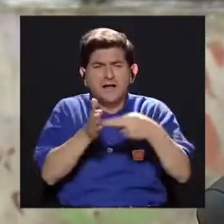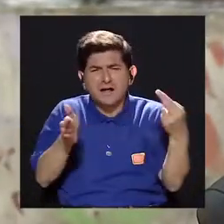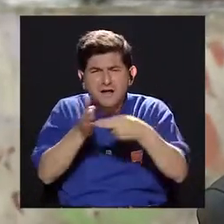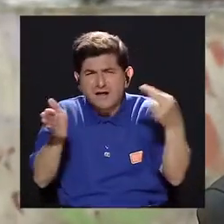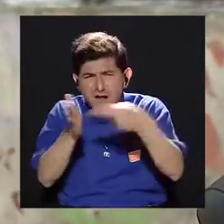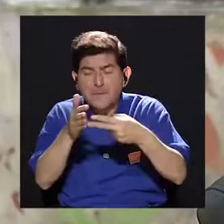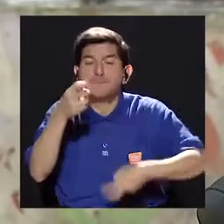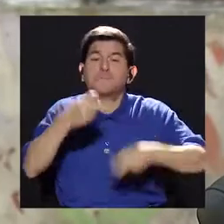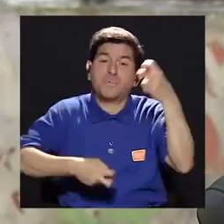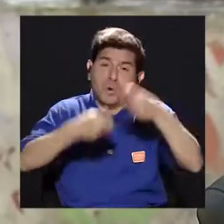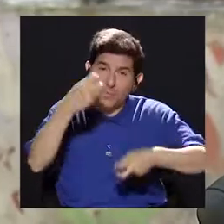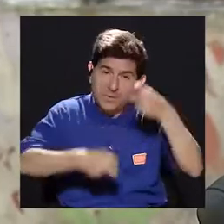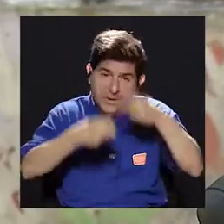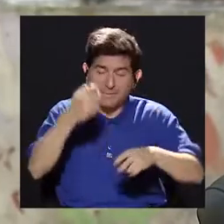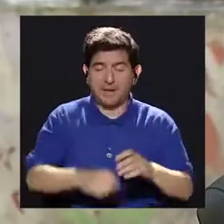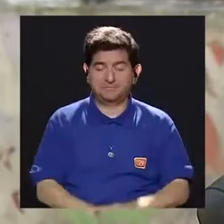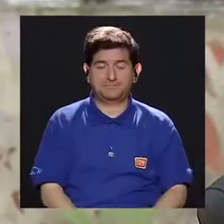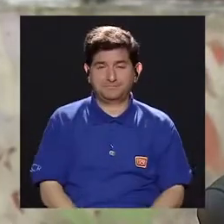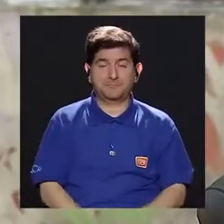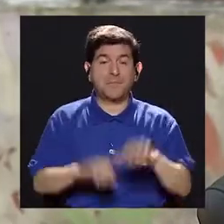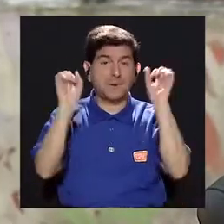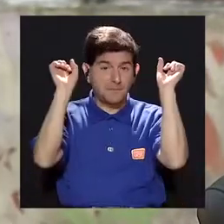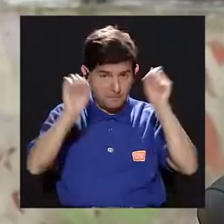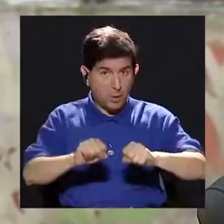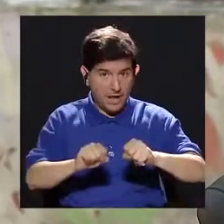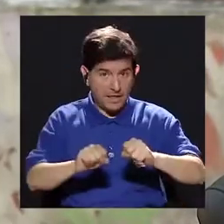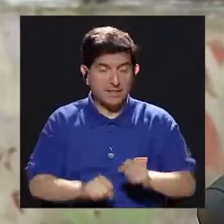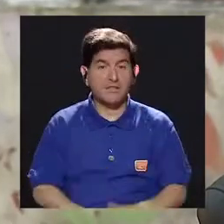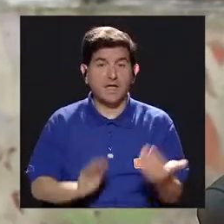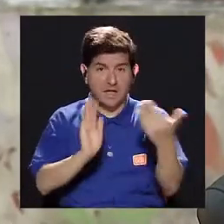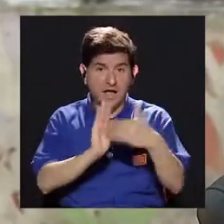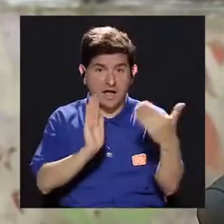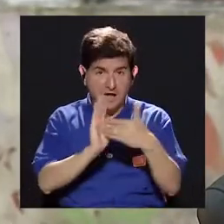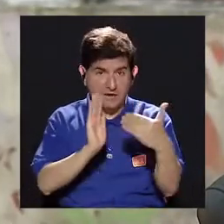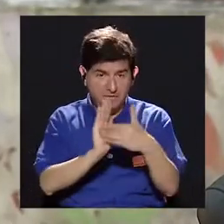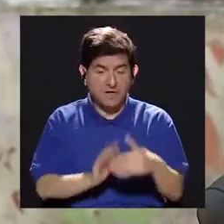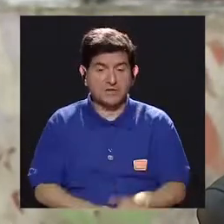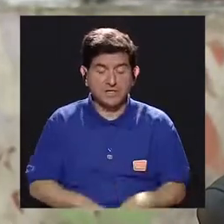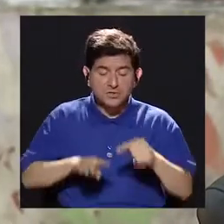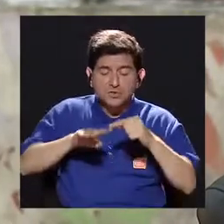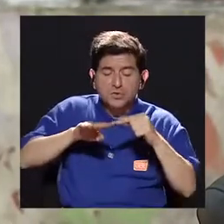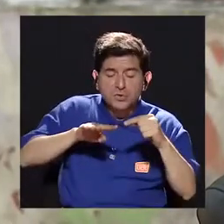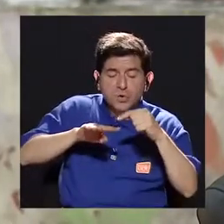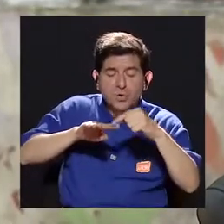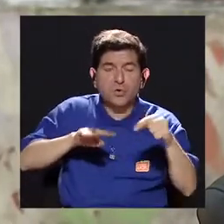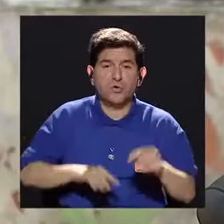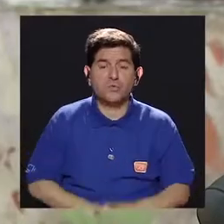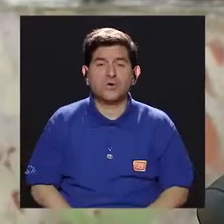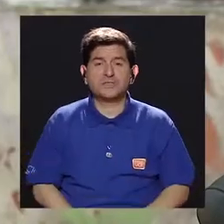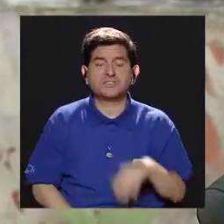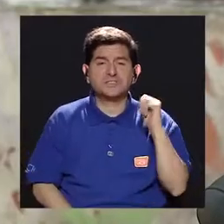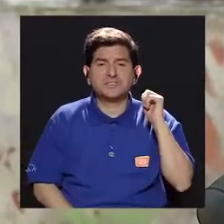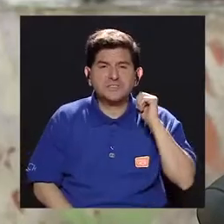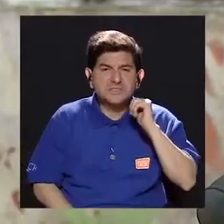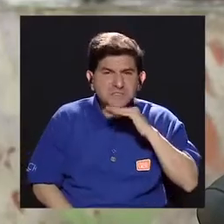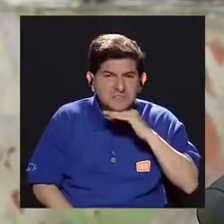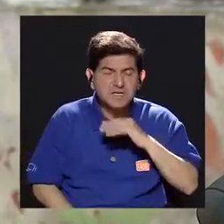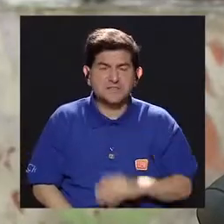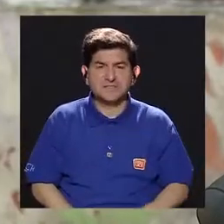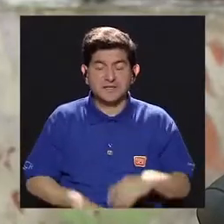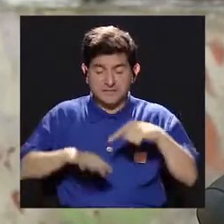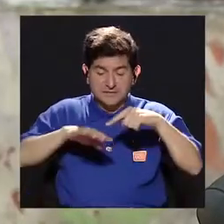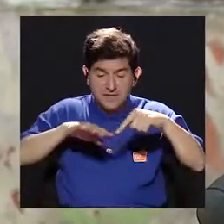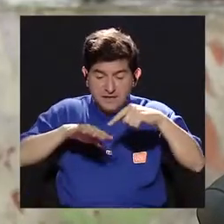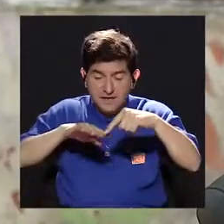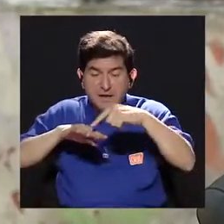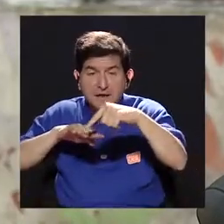menudo nos trae problemas. Puede traer lesiones por traumatismo en los bordes, líneas, manchas